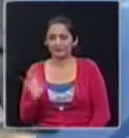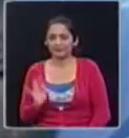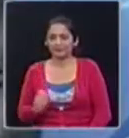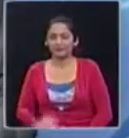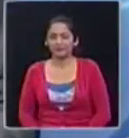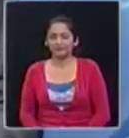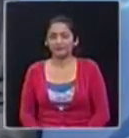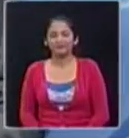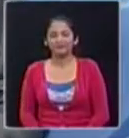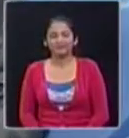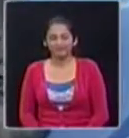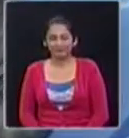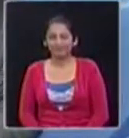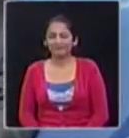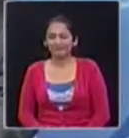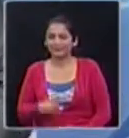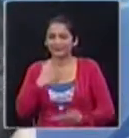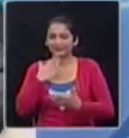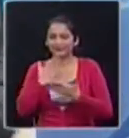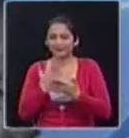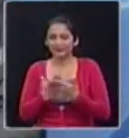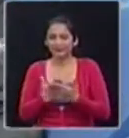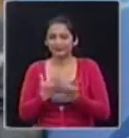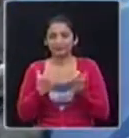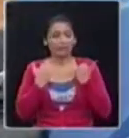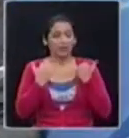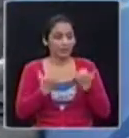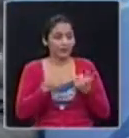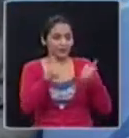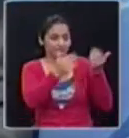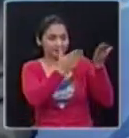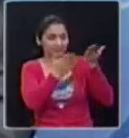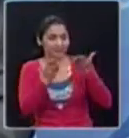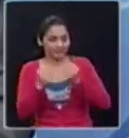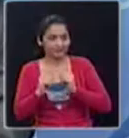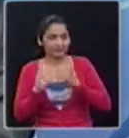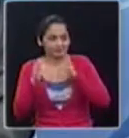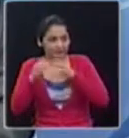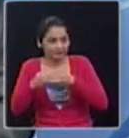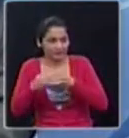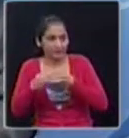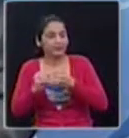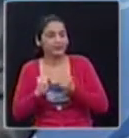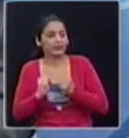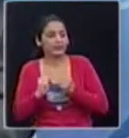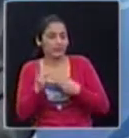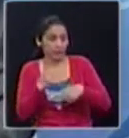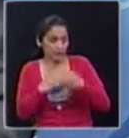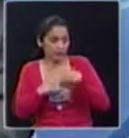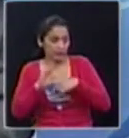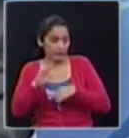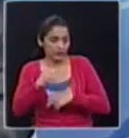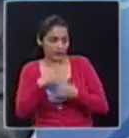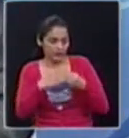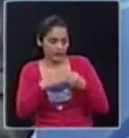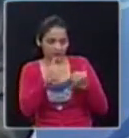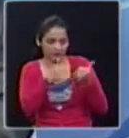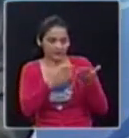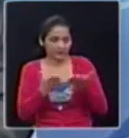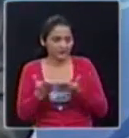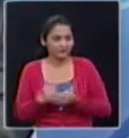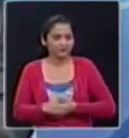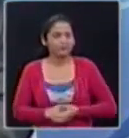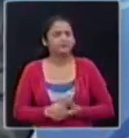Así es, Javier, muchas gracias. Está con nosotros Patricio Alarcón, bienvenido, presidente de la Cámara de Comercio de Quito. Este primer tema,